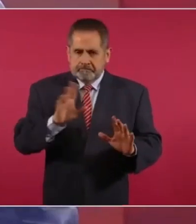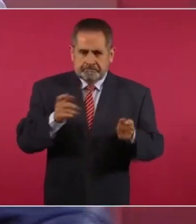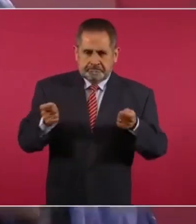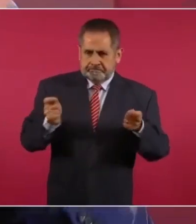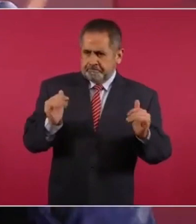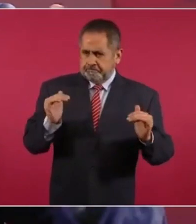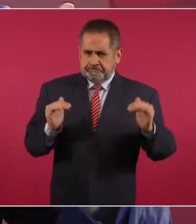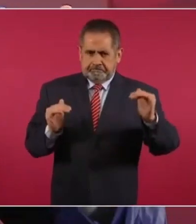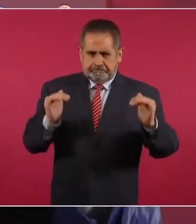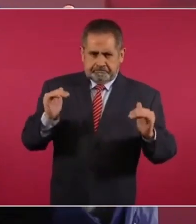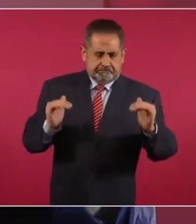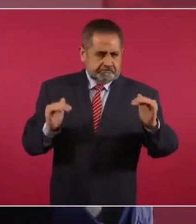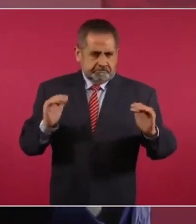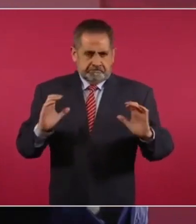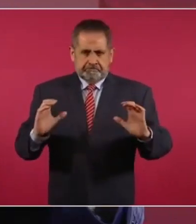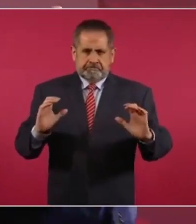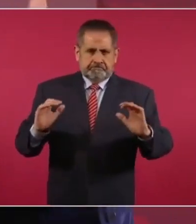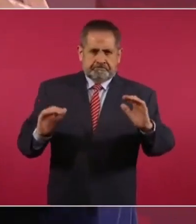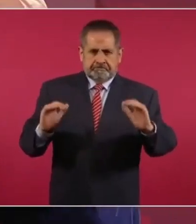porque